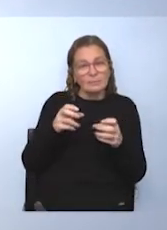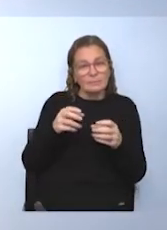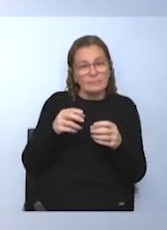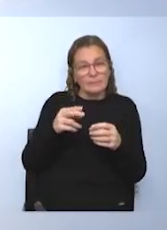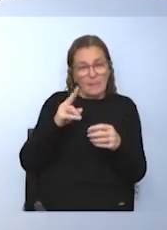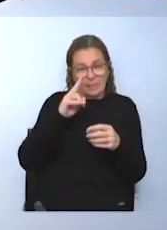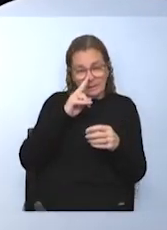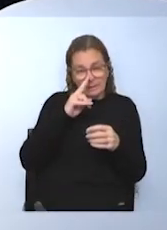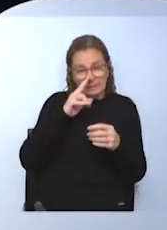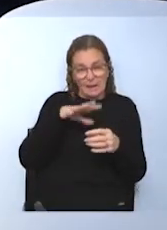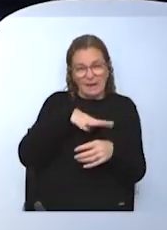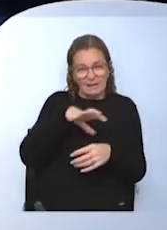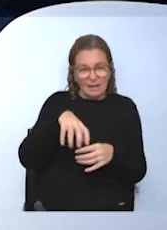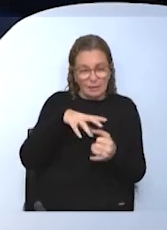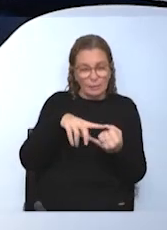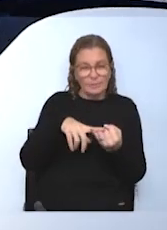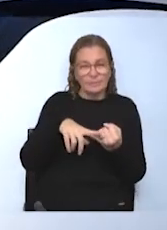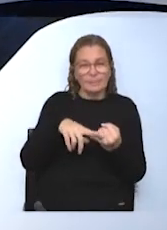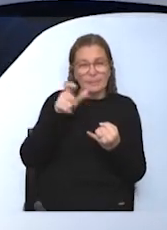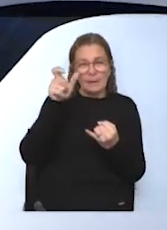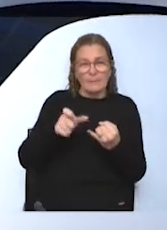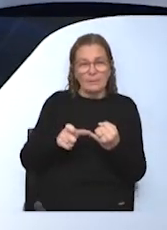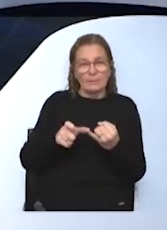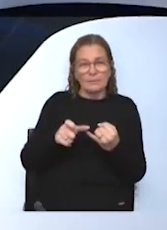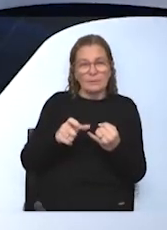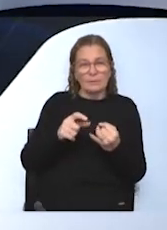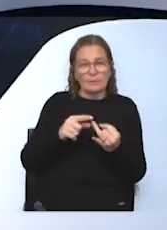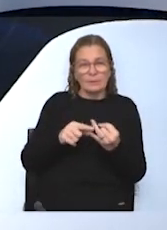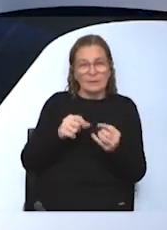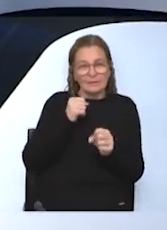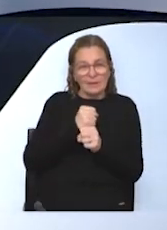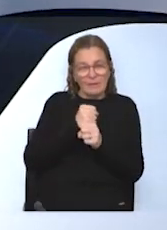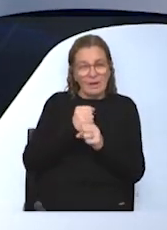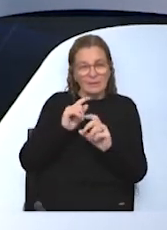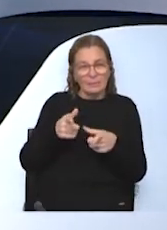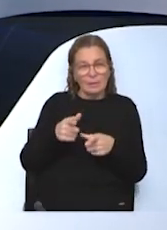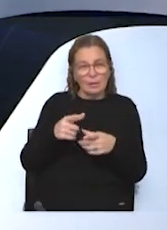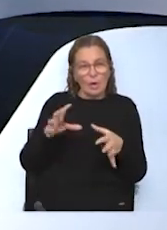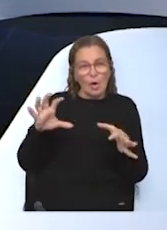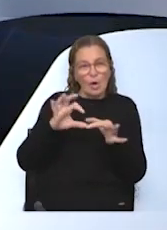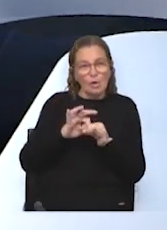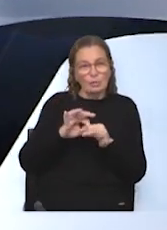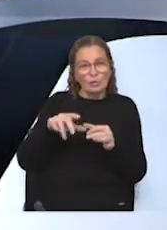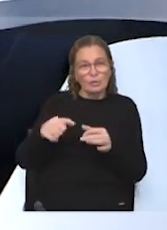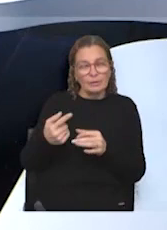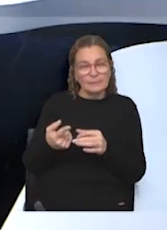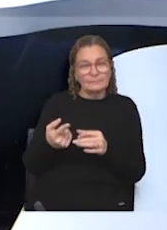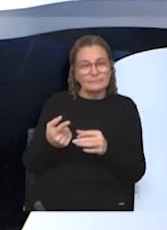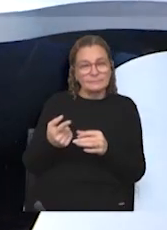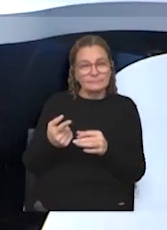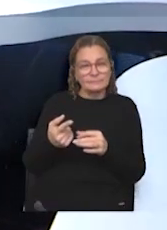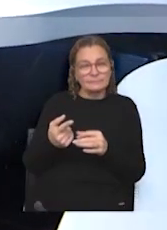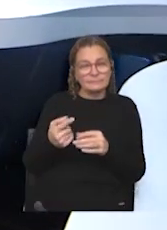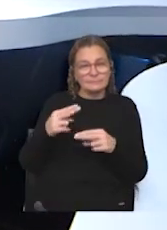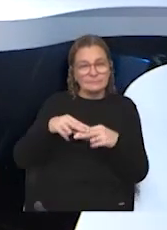hay panaderías en el cerro eh la gente del chiv pueblo que trabaja también en en con otros emprendimientos hay en la